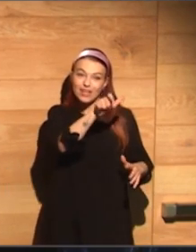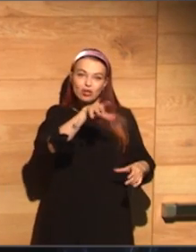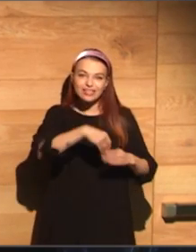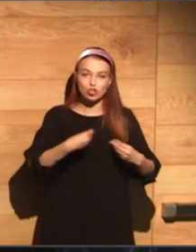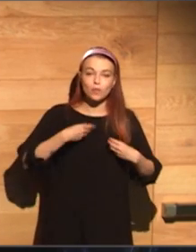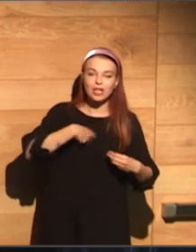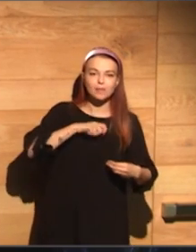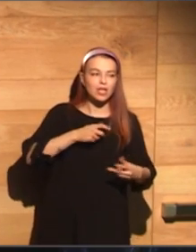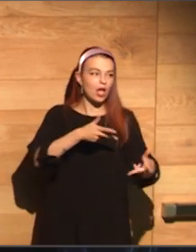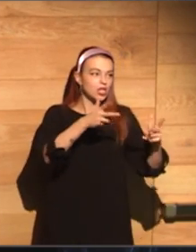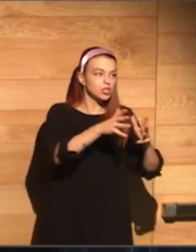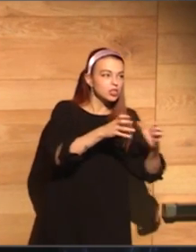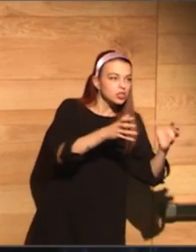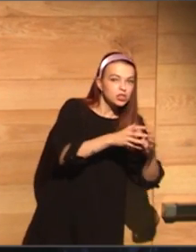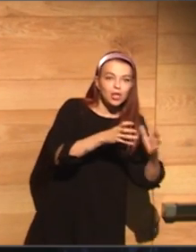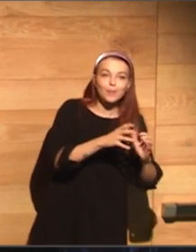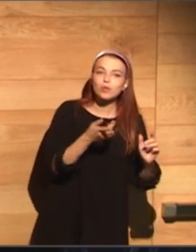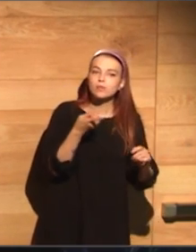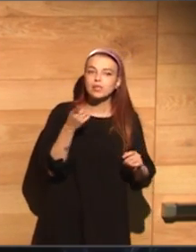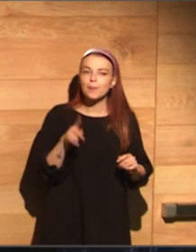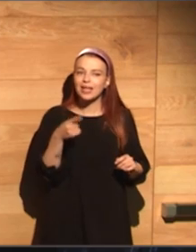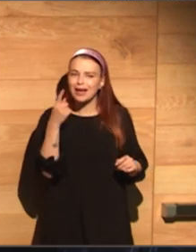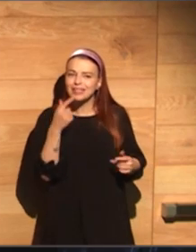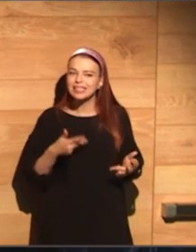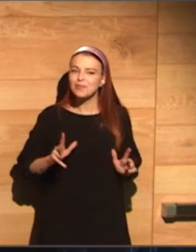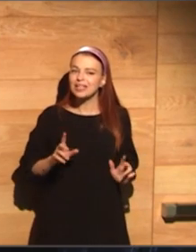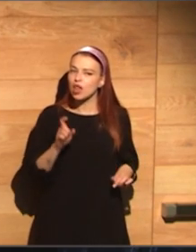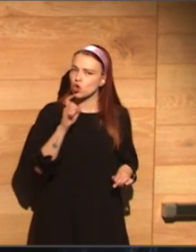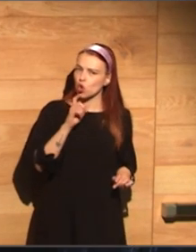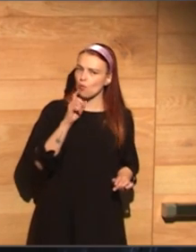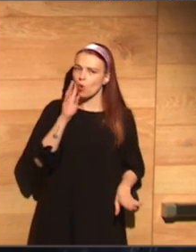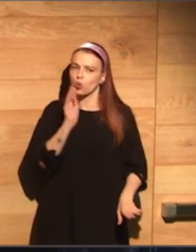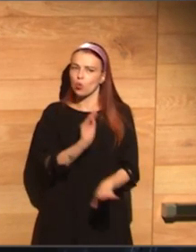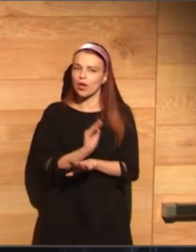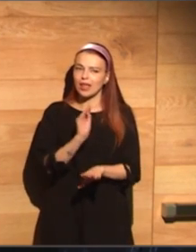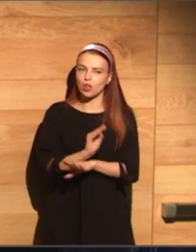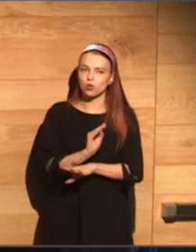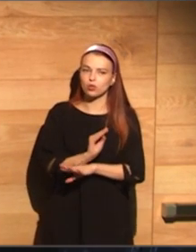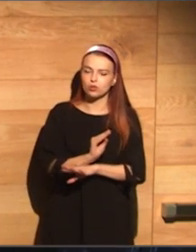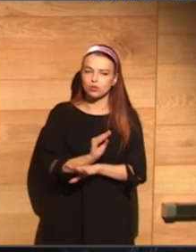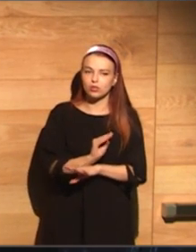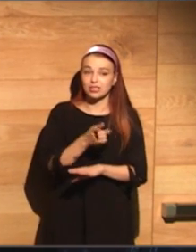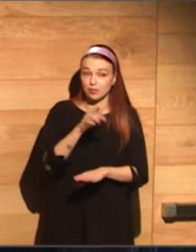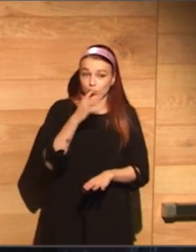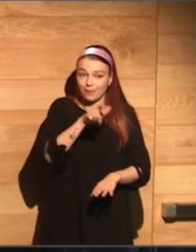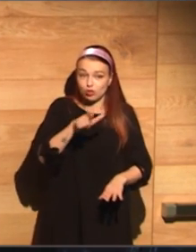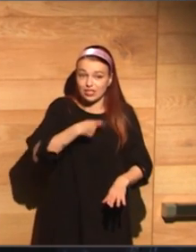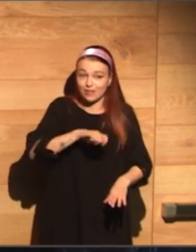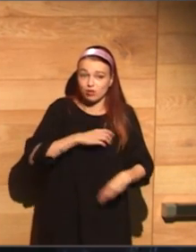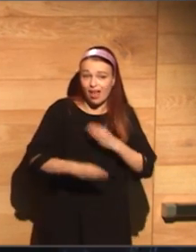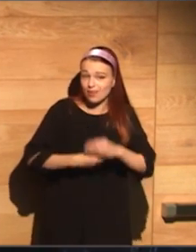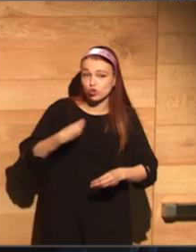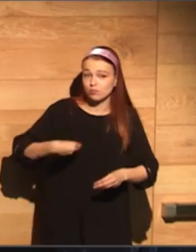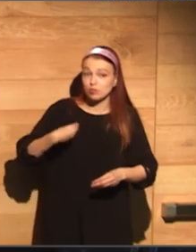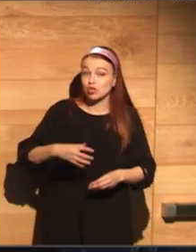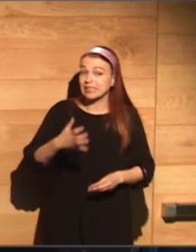por un lado, pero también con mucho cuidado de a ver cómo lo hacen y intentando, pues lo que hemos hecho los españoles siempre, ante